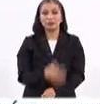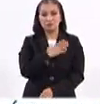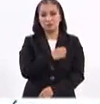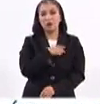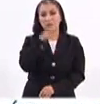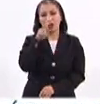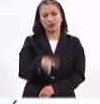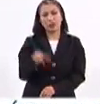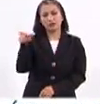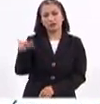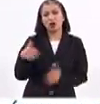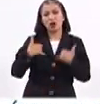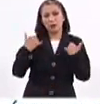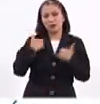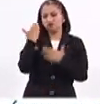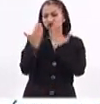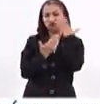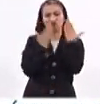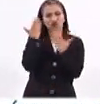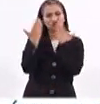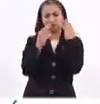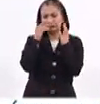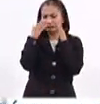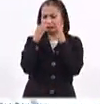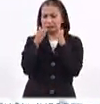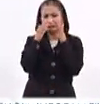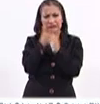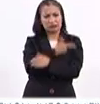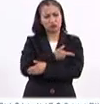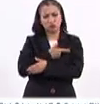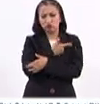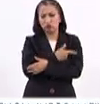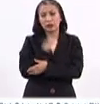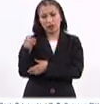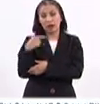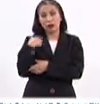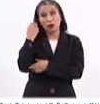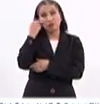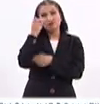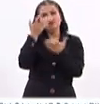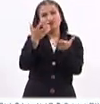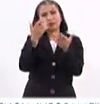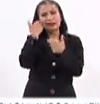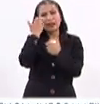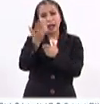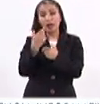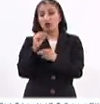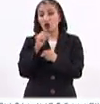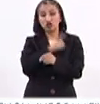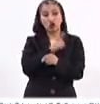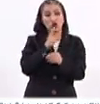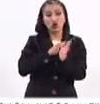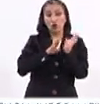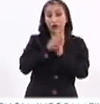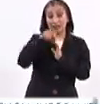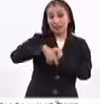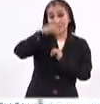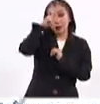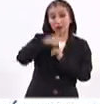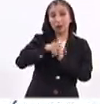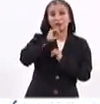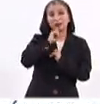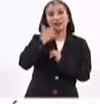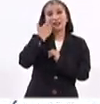en realidad es un joven muy estudioso, muy dedicado y pues también él tiene grandes aspiraciones, no solamente de crecer aquí en